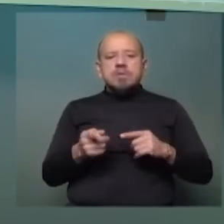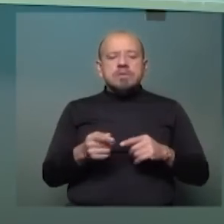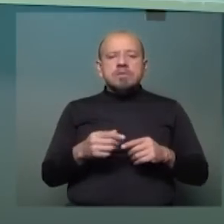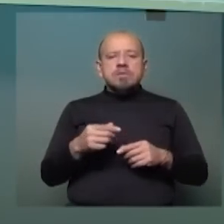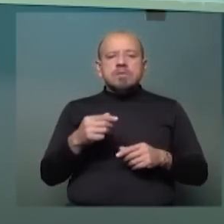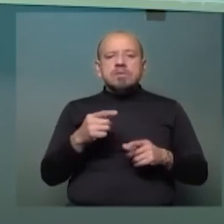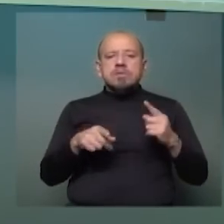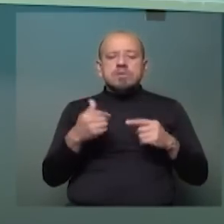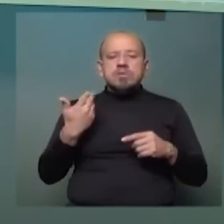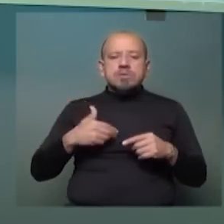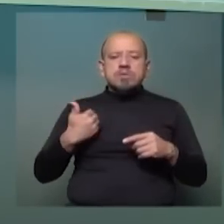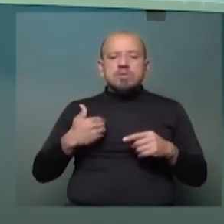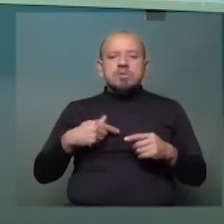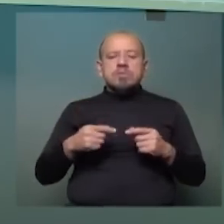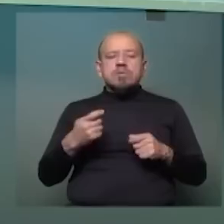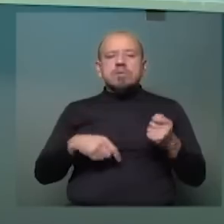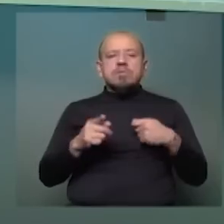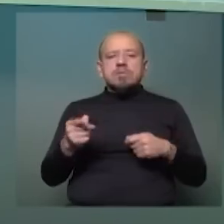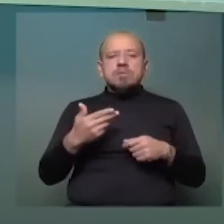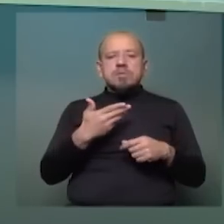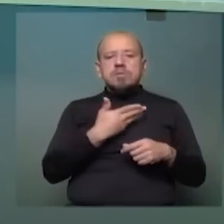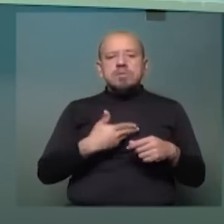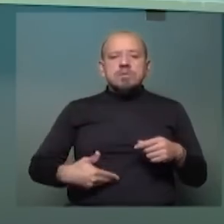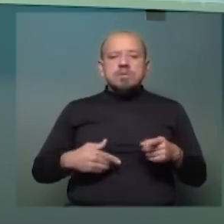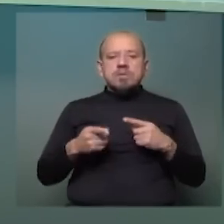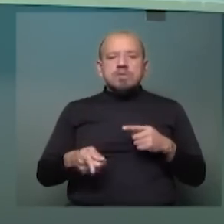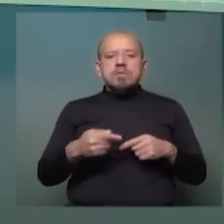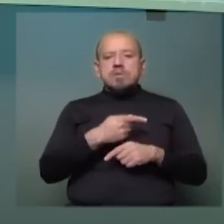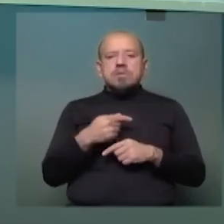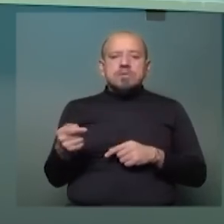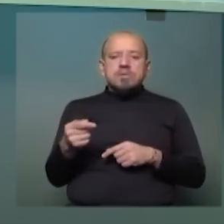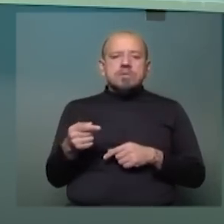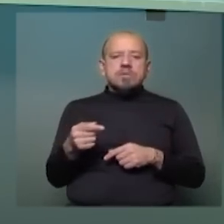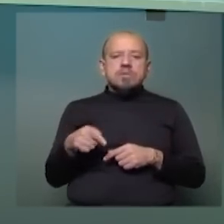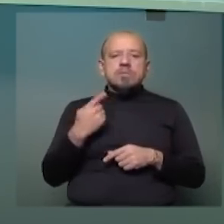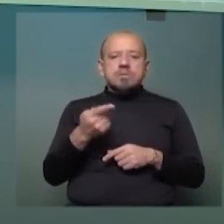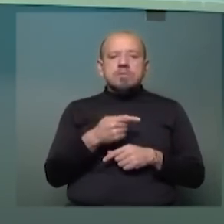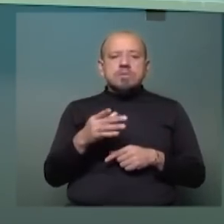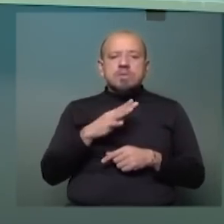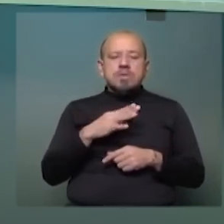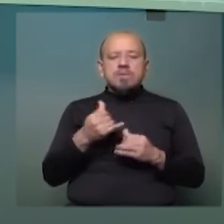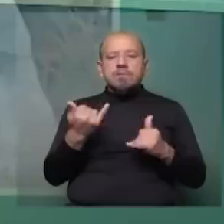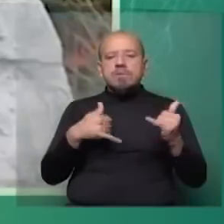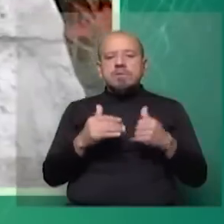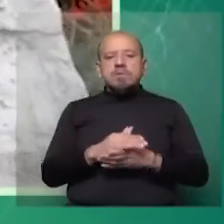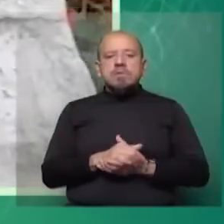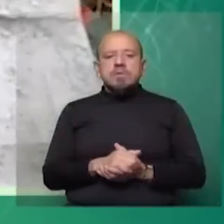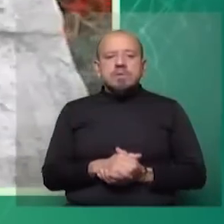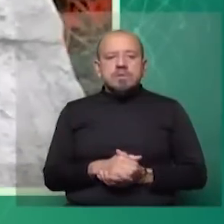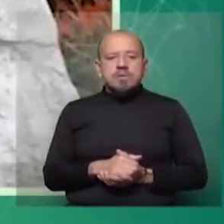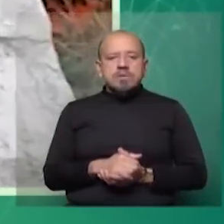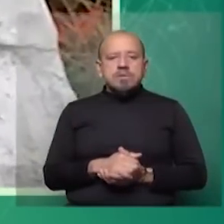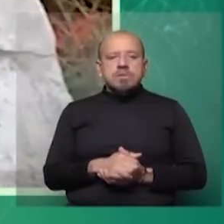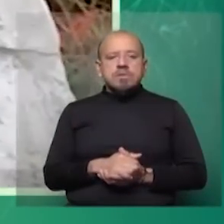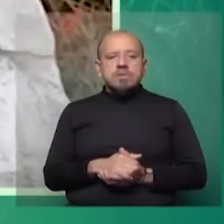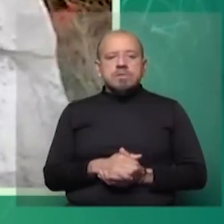Argentina por la diferencia cambiaria y el presidente aseguró que esta semana o la que viene tendrán novedades es